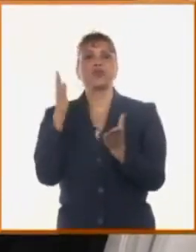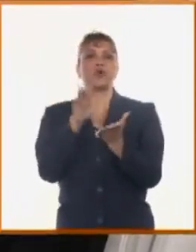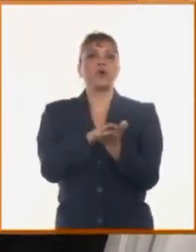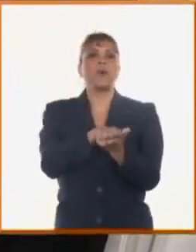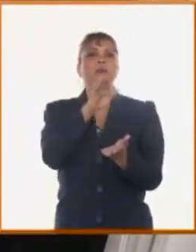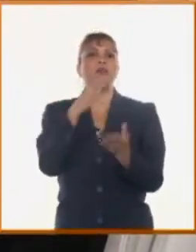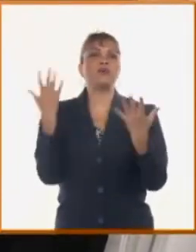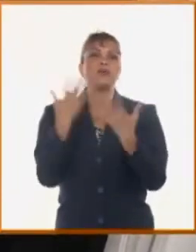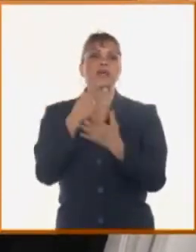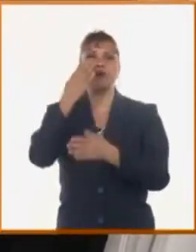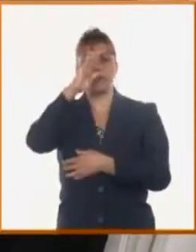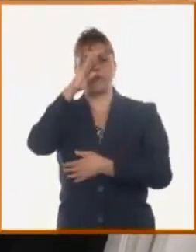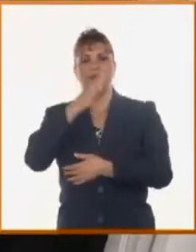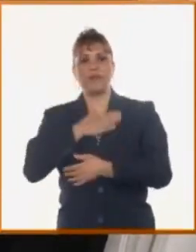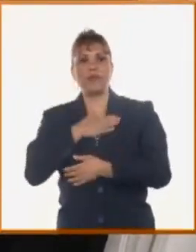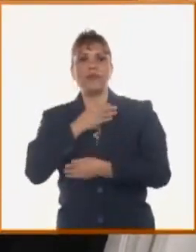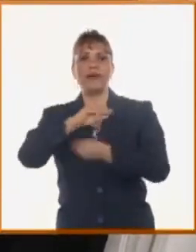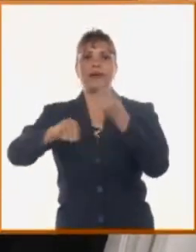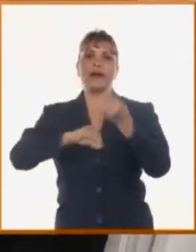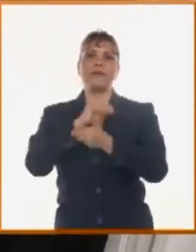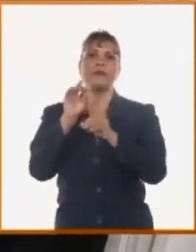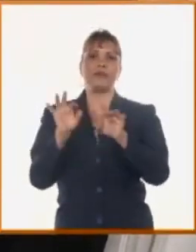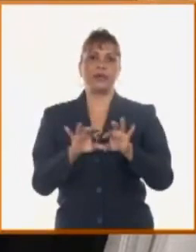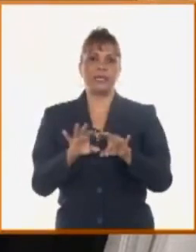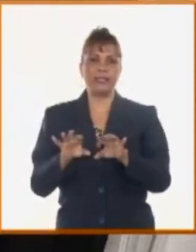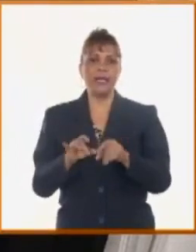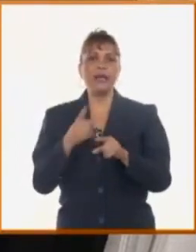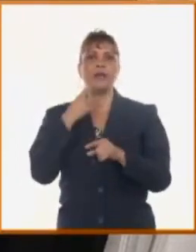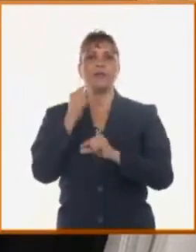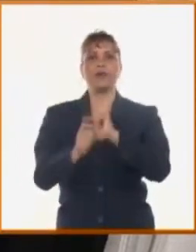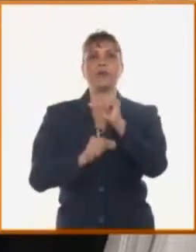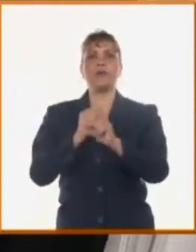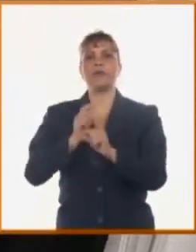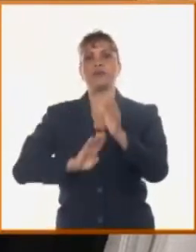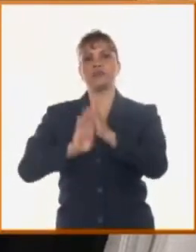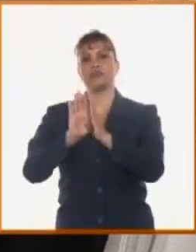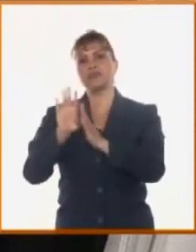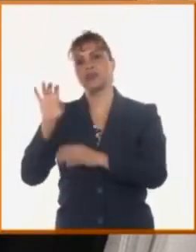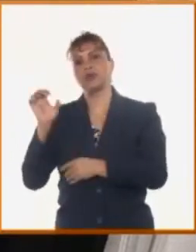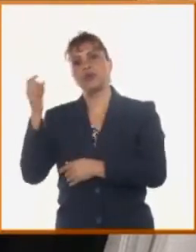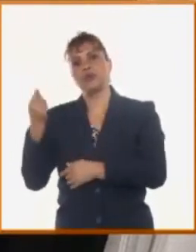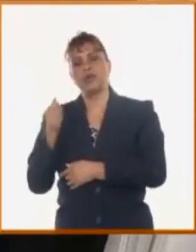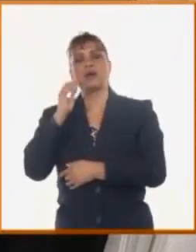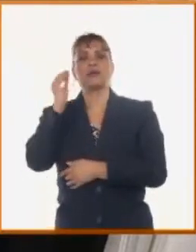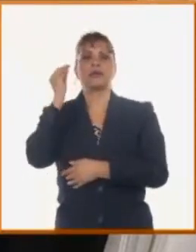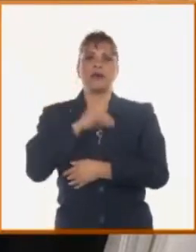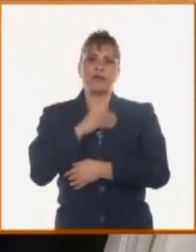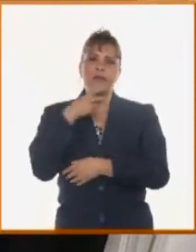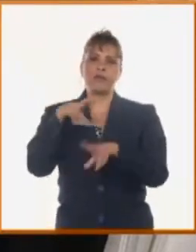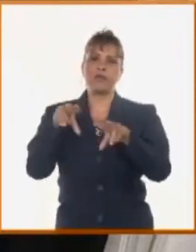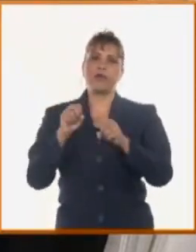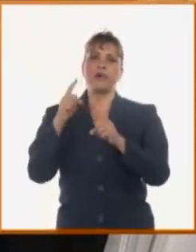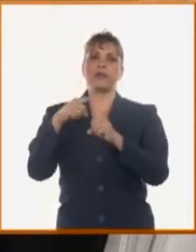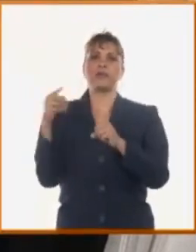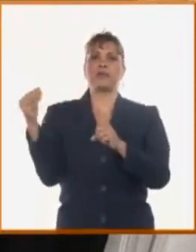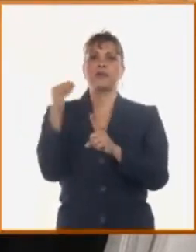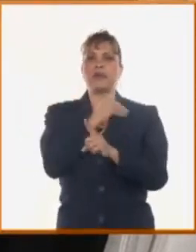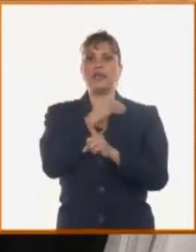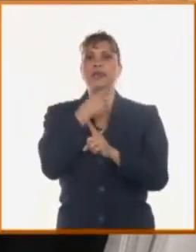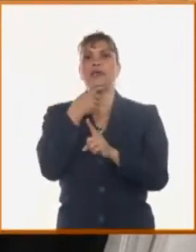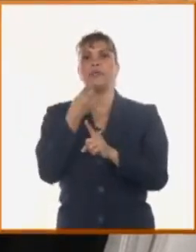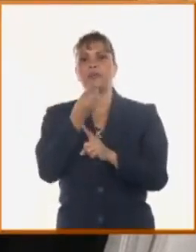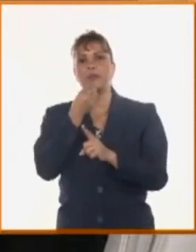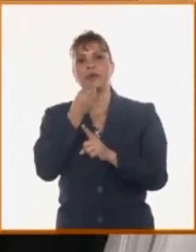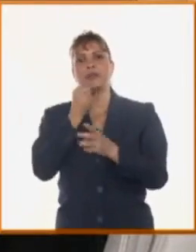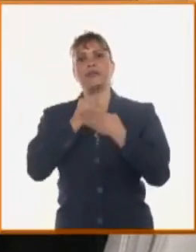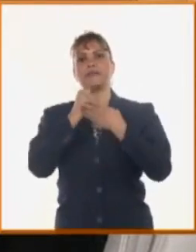transformación digital necesaria para hacer avanzar nuestra economía, se sabe cuánto las nuevas tecnologías pueden